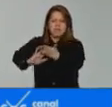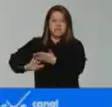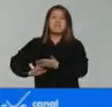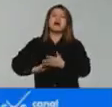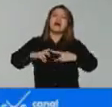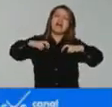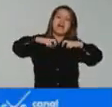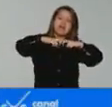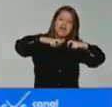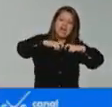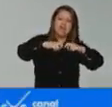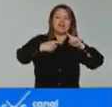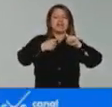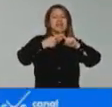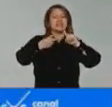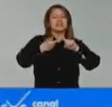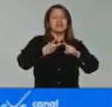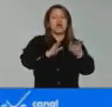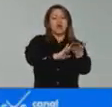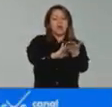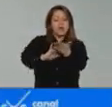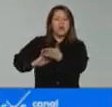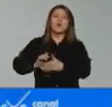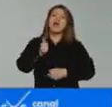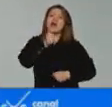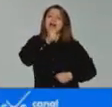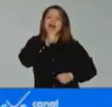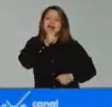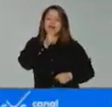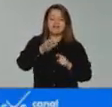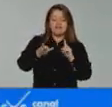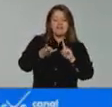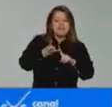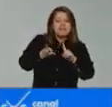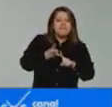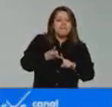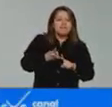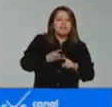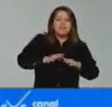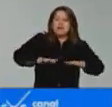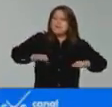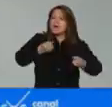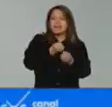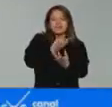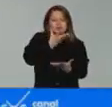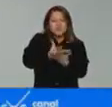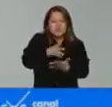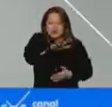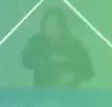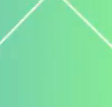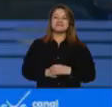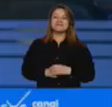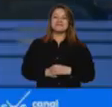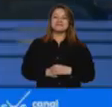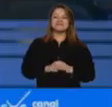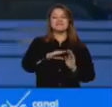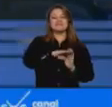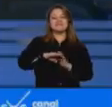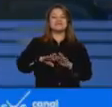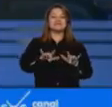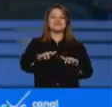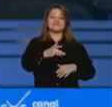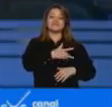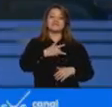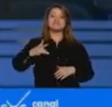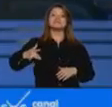parte eléctrica, se hicieron adecuaciones en la parte hidráulica, en la parte estructural, de techos. La Secretaría de